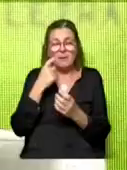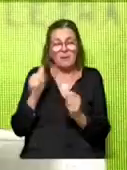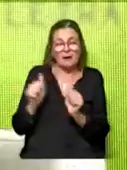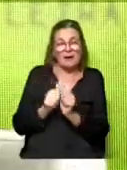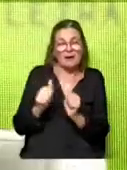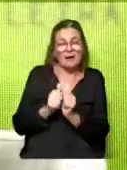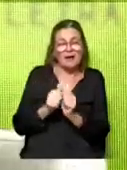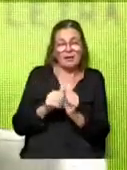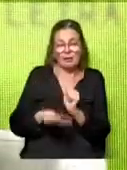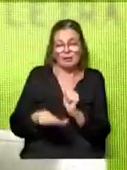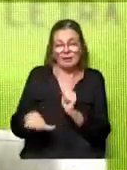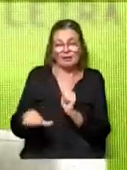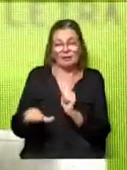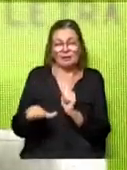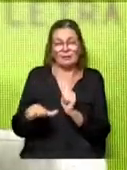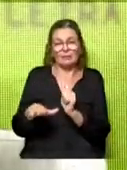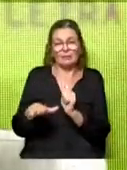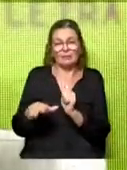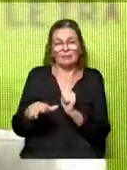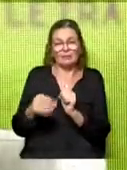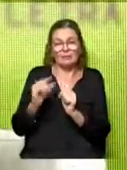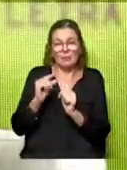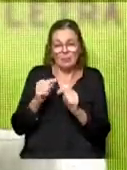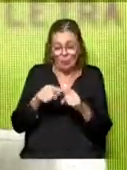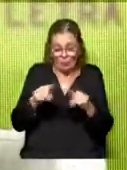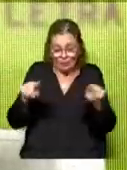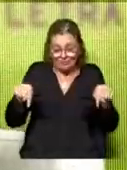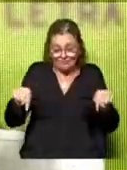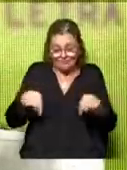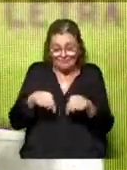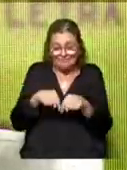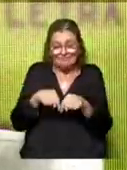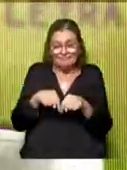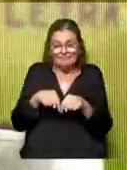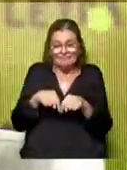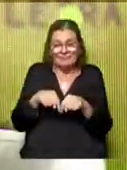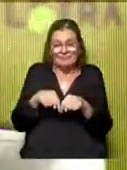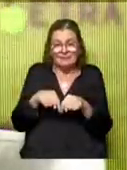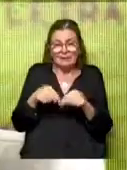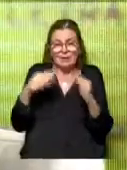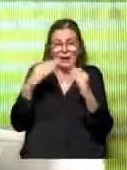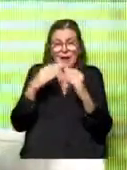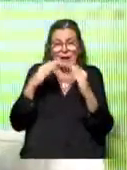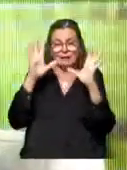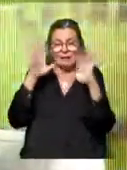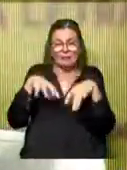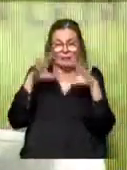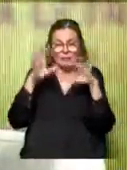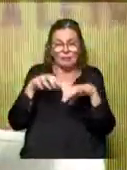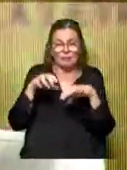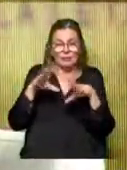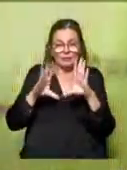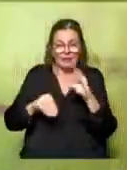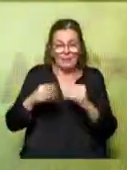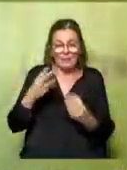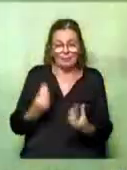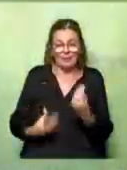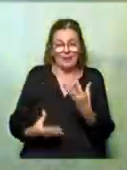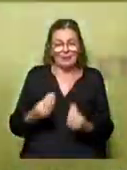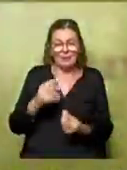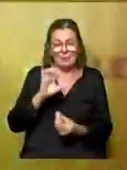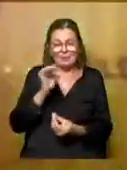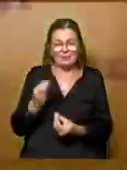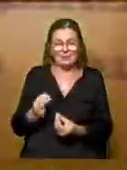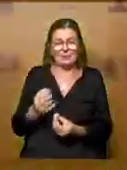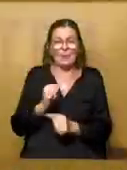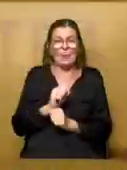los niños, en muy pocos metros cuadrados, con la casa que se llueve? O chapoteando en materia fecal, como no decía. No puede haber rendimiento escolar,